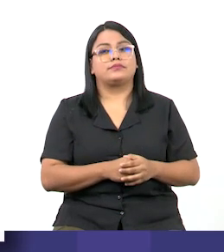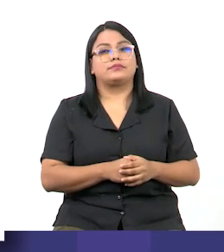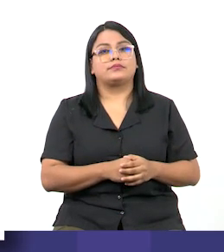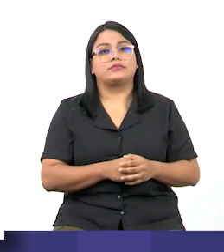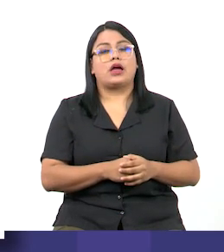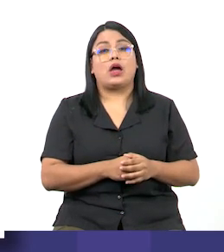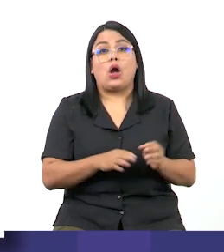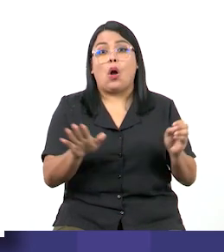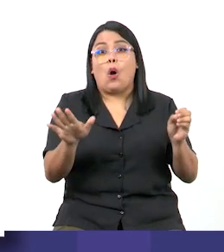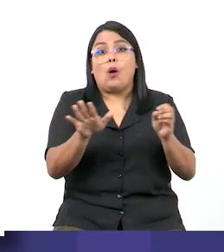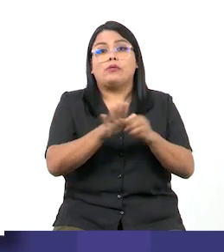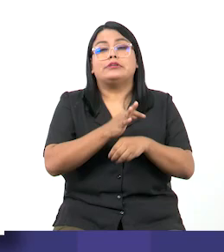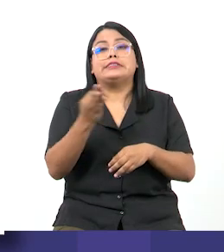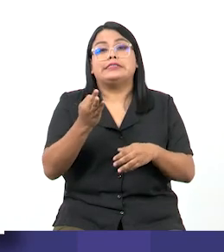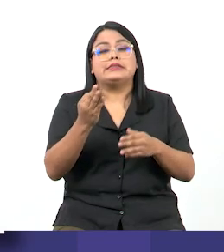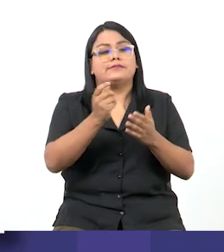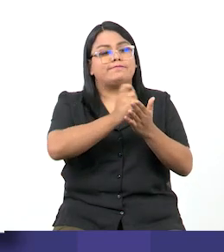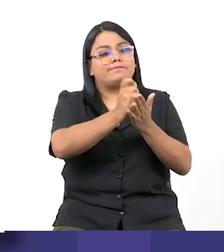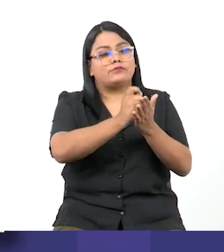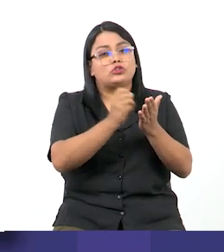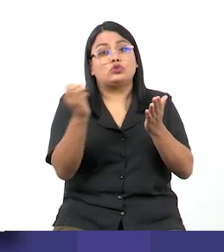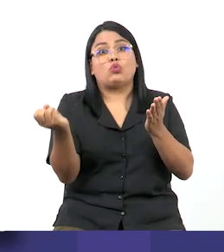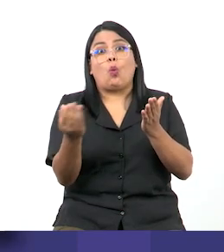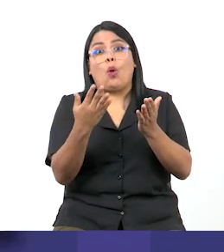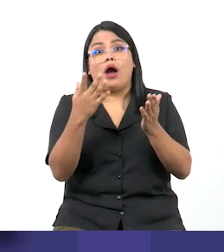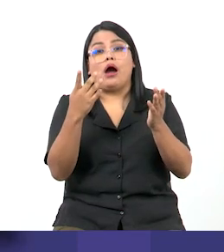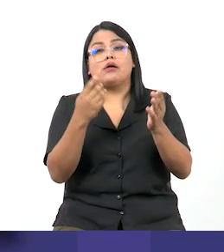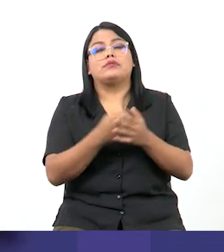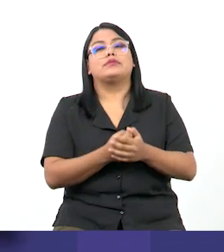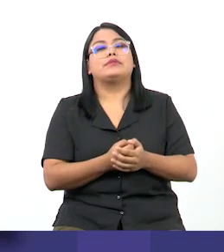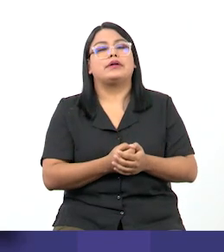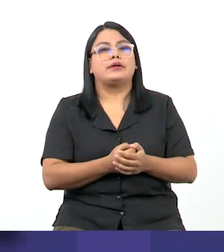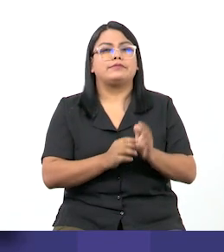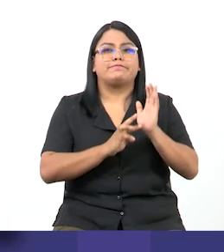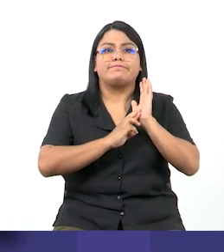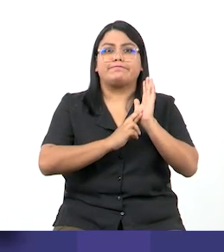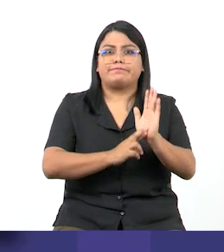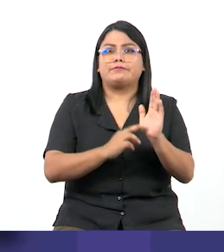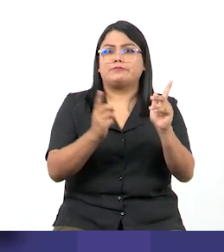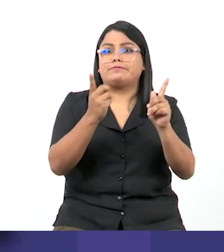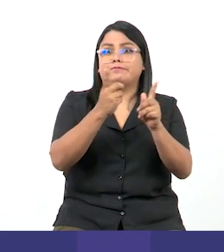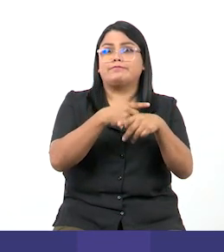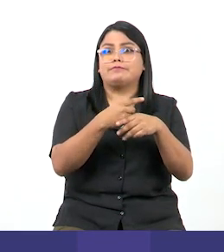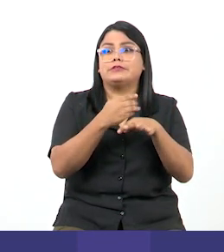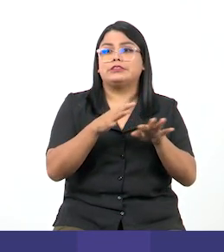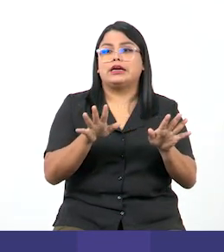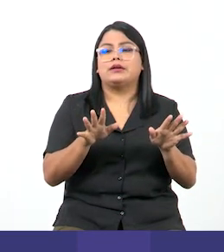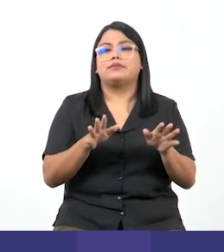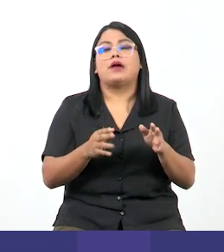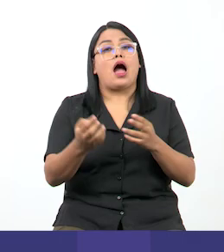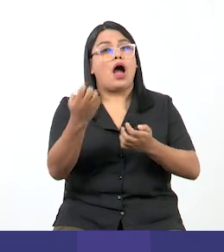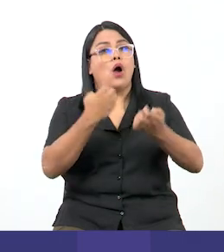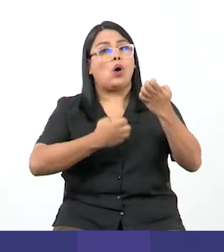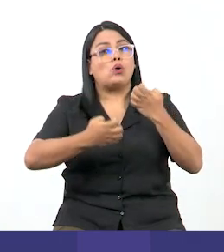su docente. Con todo esto, deberá escribir una nueva versión y presentarla a su